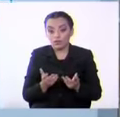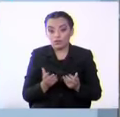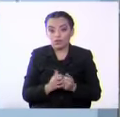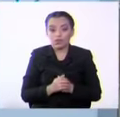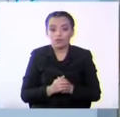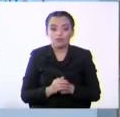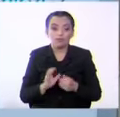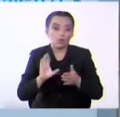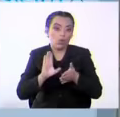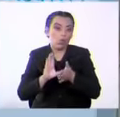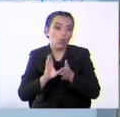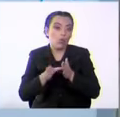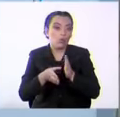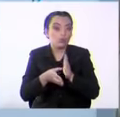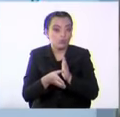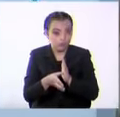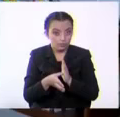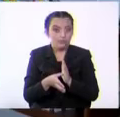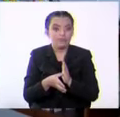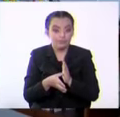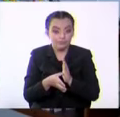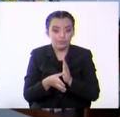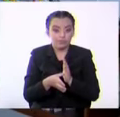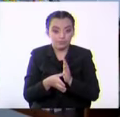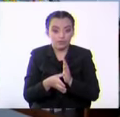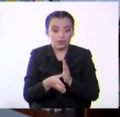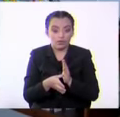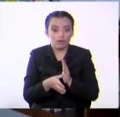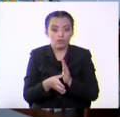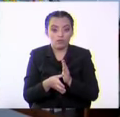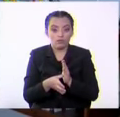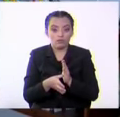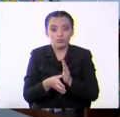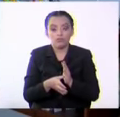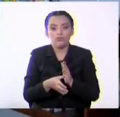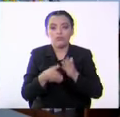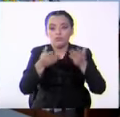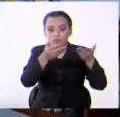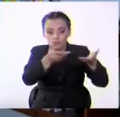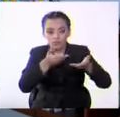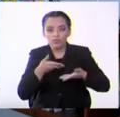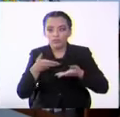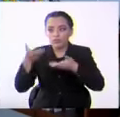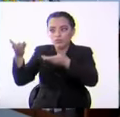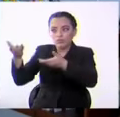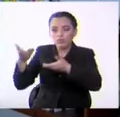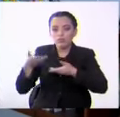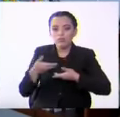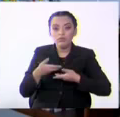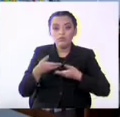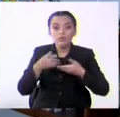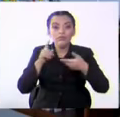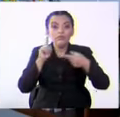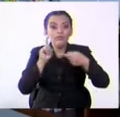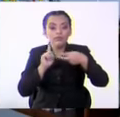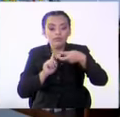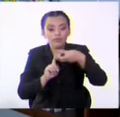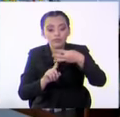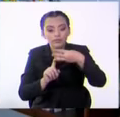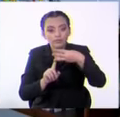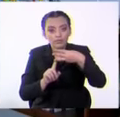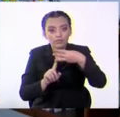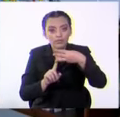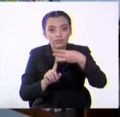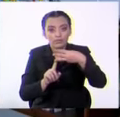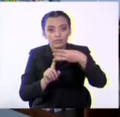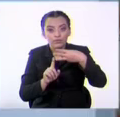bienes culturales, nosotros de los ecosistemas obtenemos también otra cosa muy importante, que es